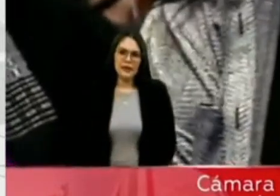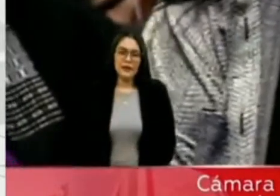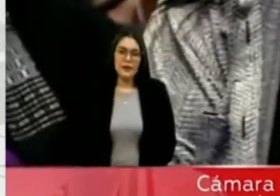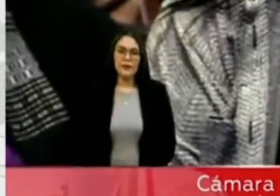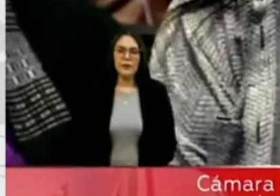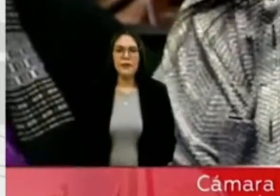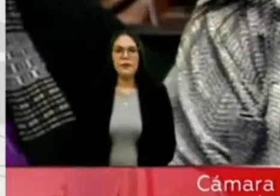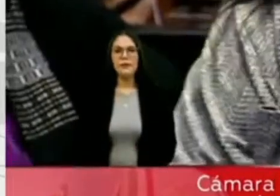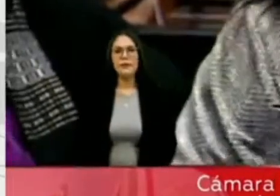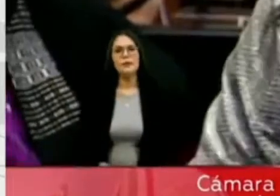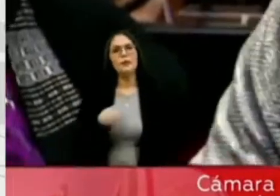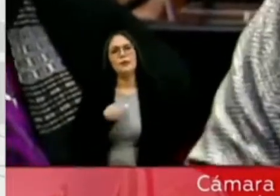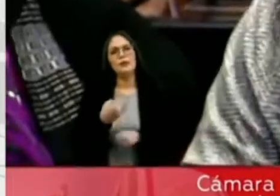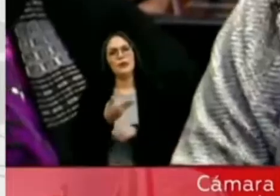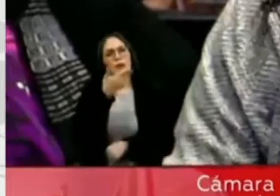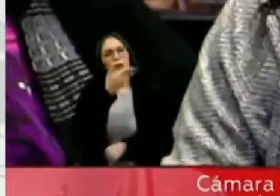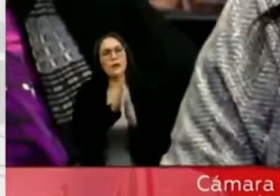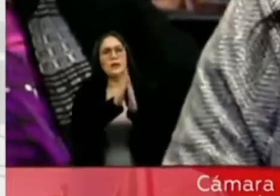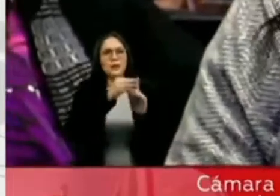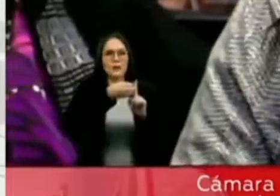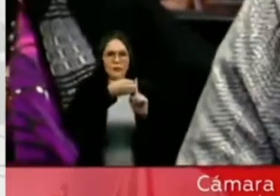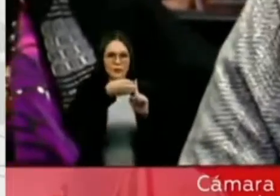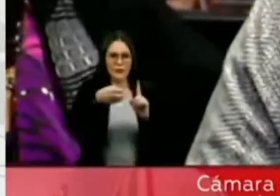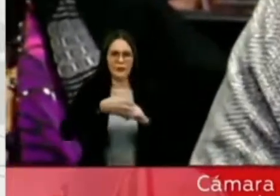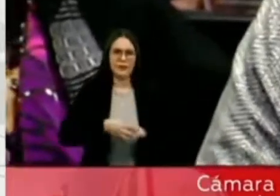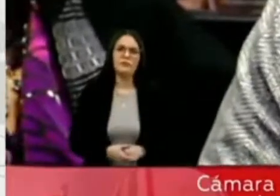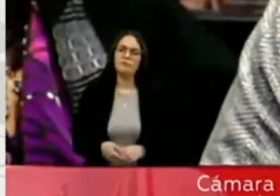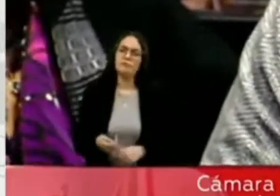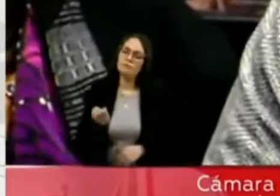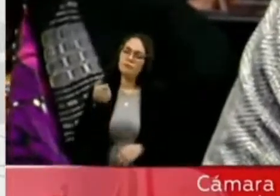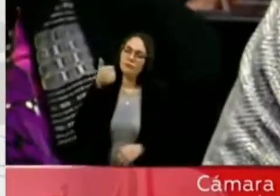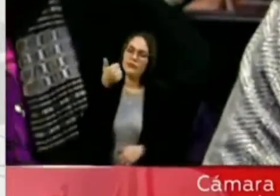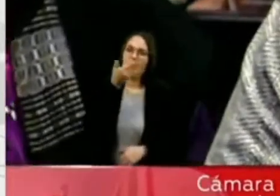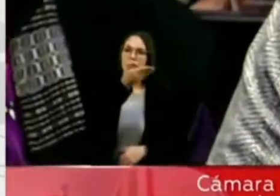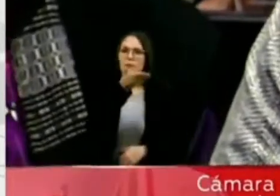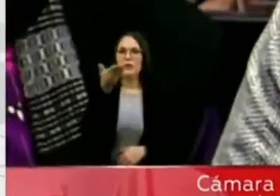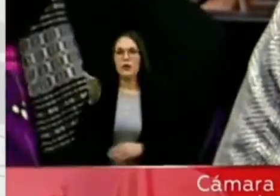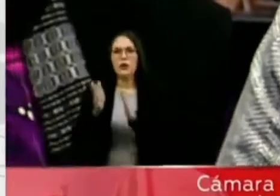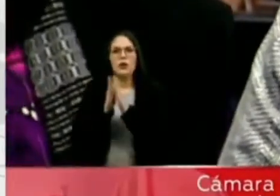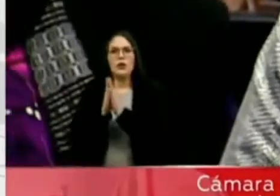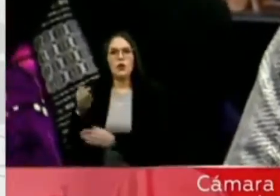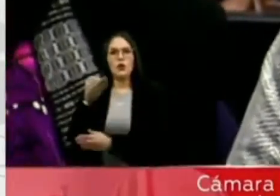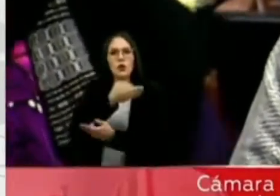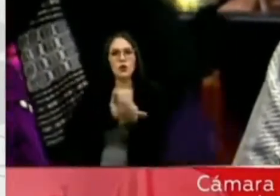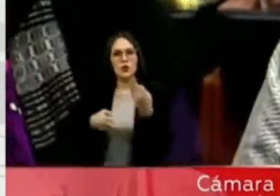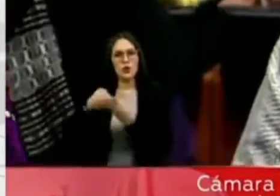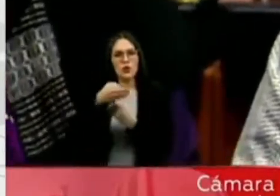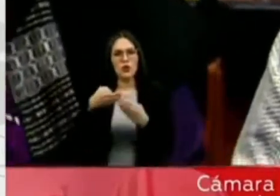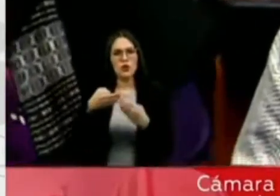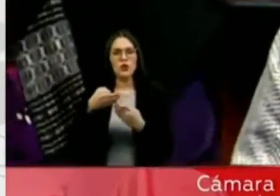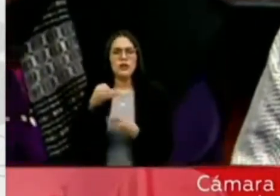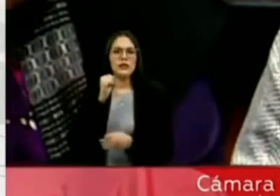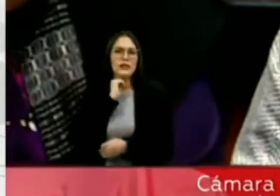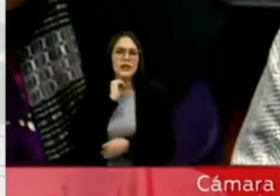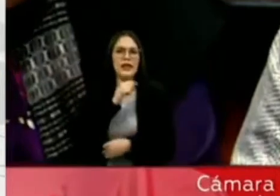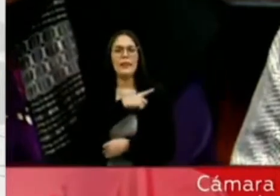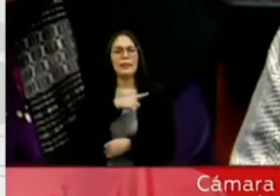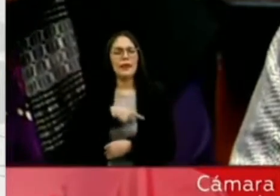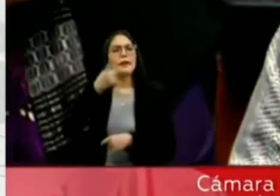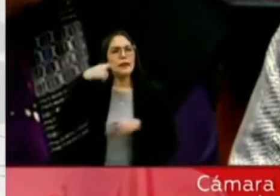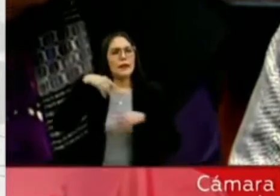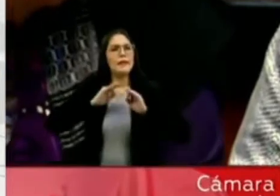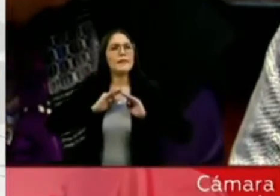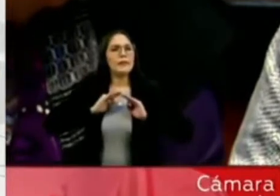Una moción de orden. Primero, hacer un llamado a todas y a todos a que nos serenemos. Me parece que,